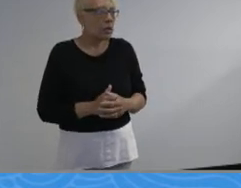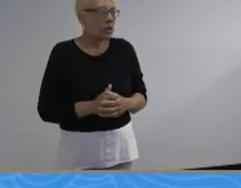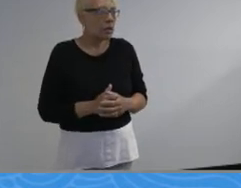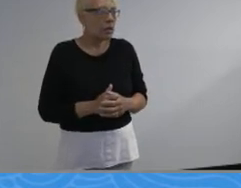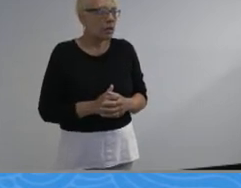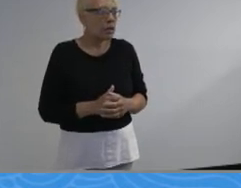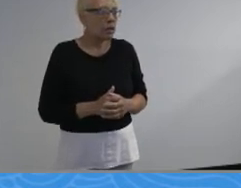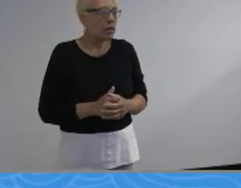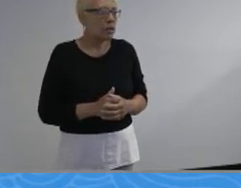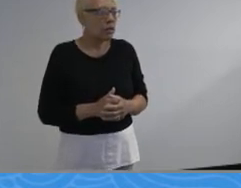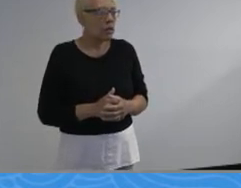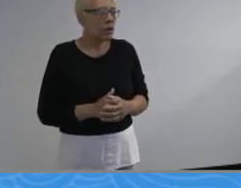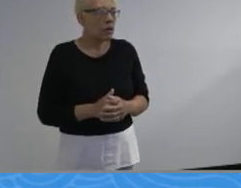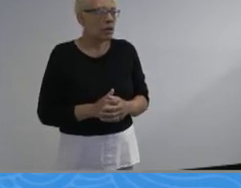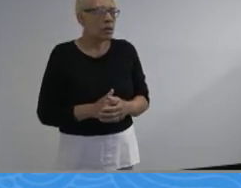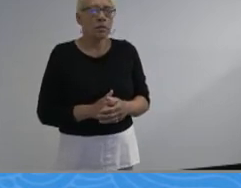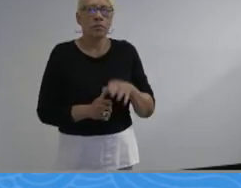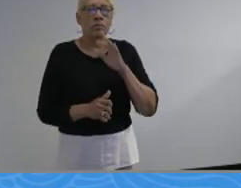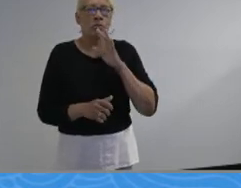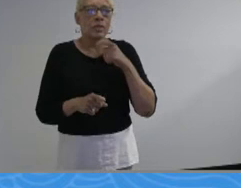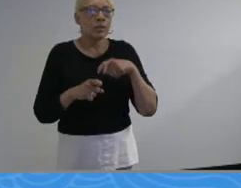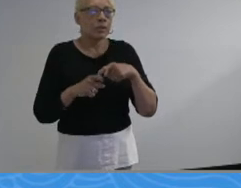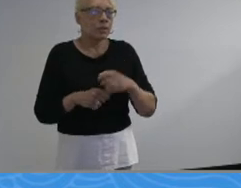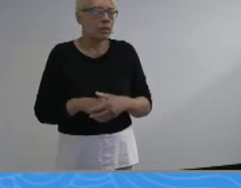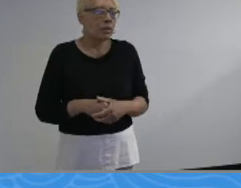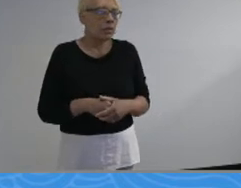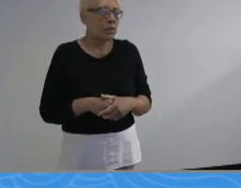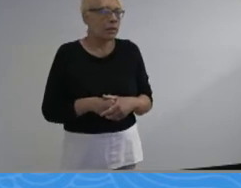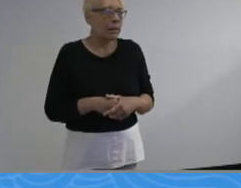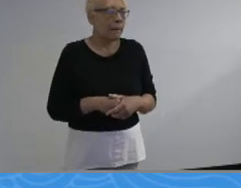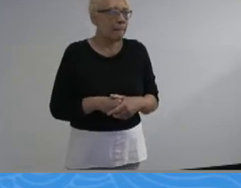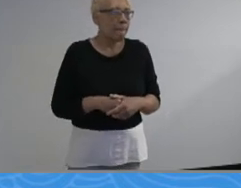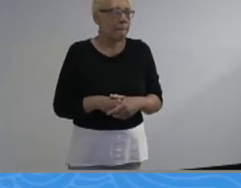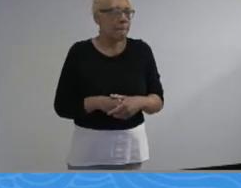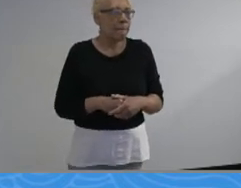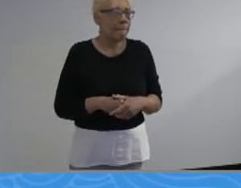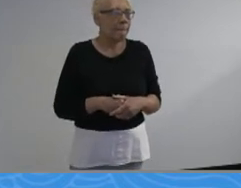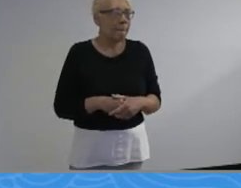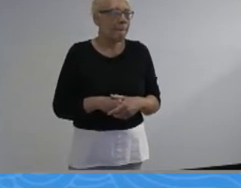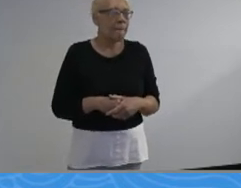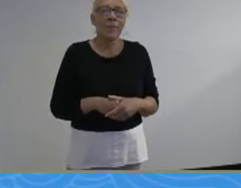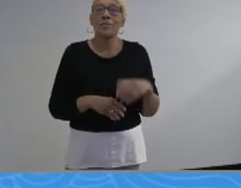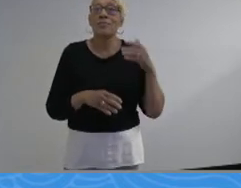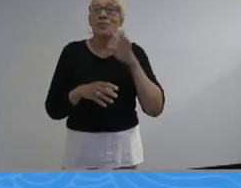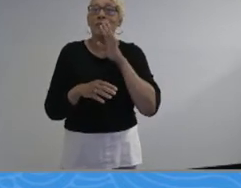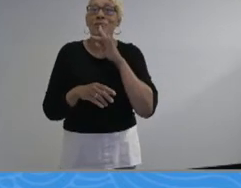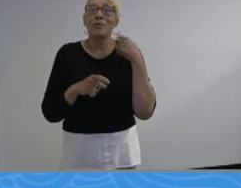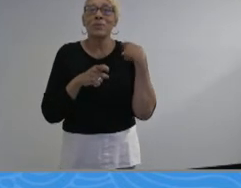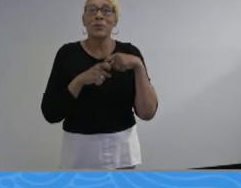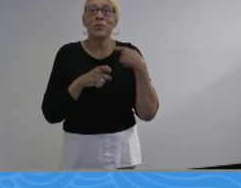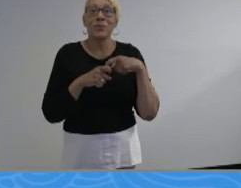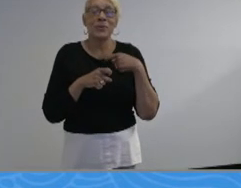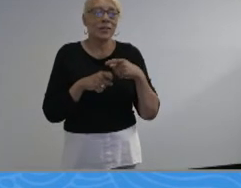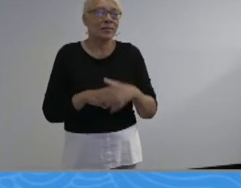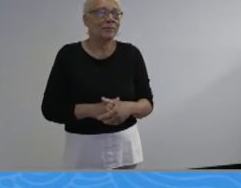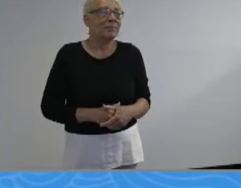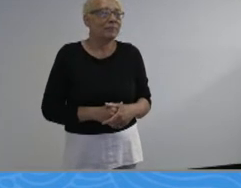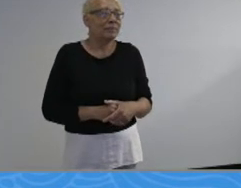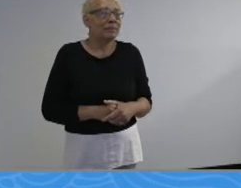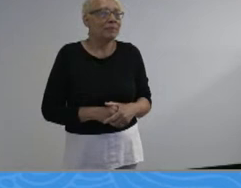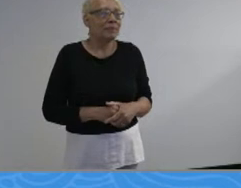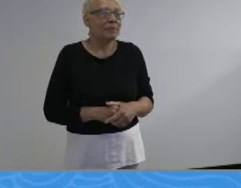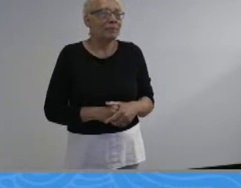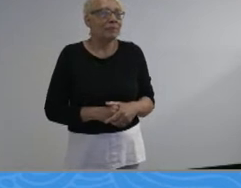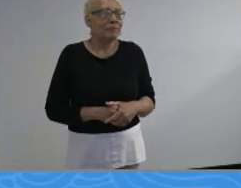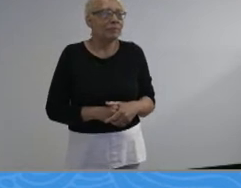Así está. Ah, perfecto. Adelante, Maribel. Sí. Muy buenos días. Mi nombre es Maribel Mireles. Llevo más de